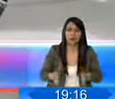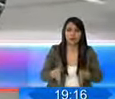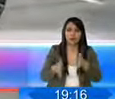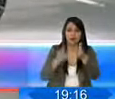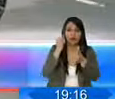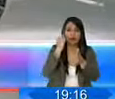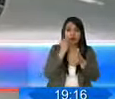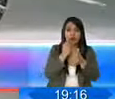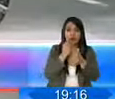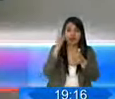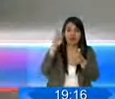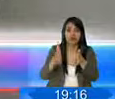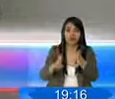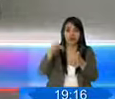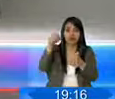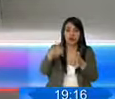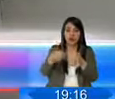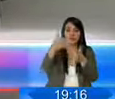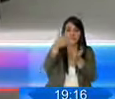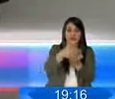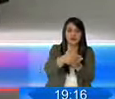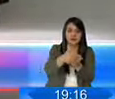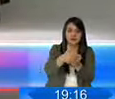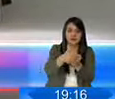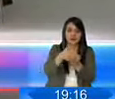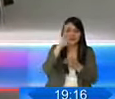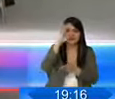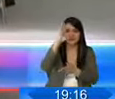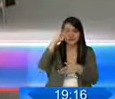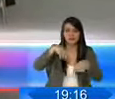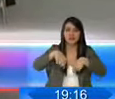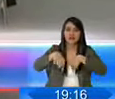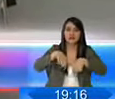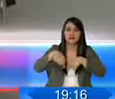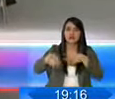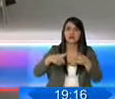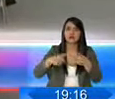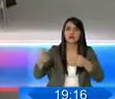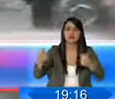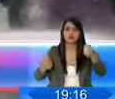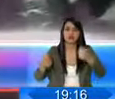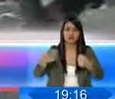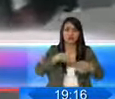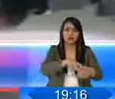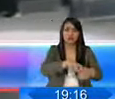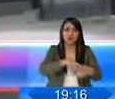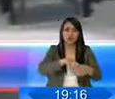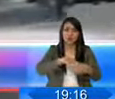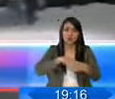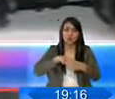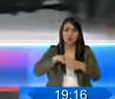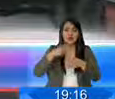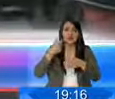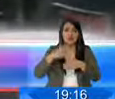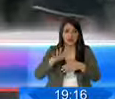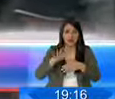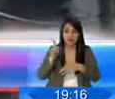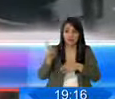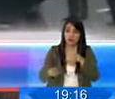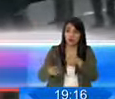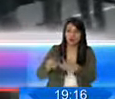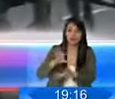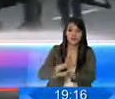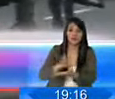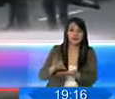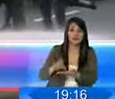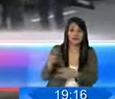sentido sur-norte permanecieron cerrados. Agentes civiles de tránsito y una grúa asistieron al accidente. Según la versión de los testigos,